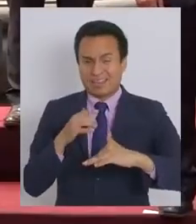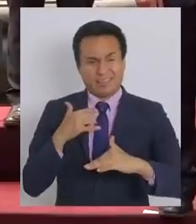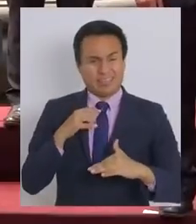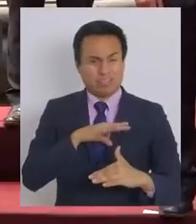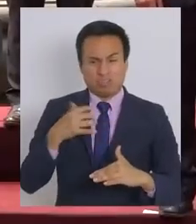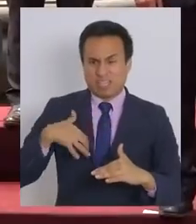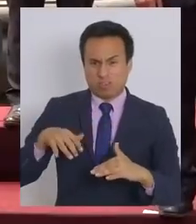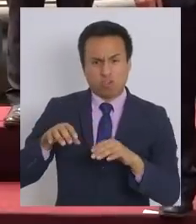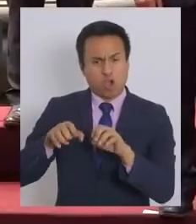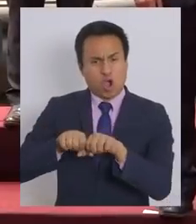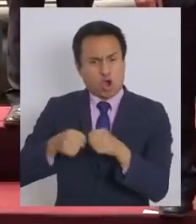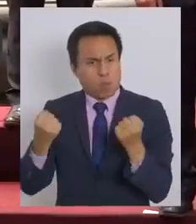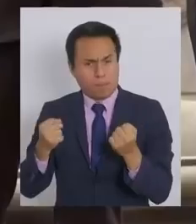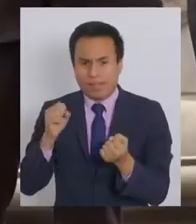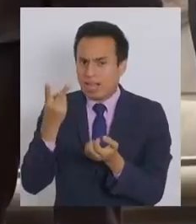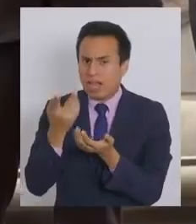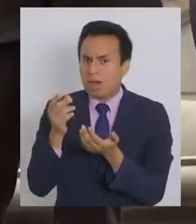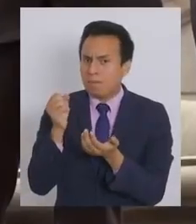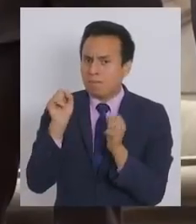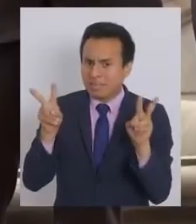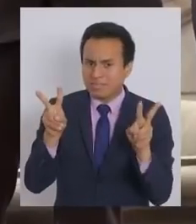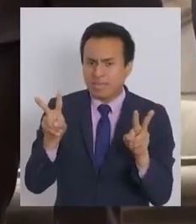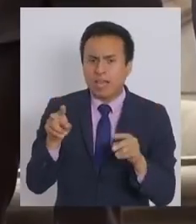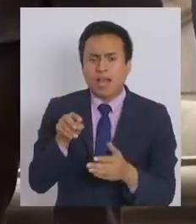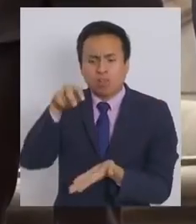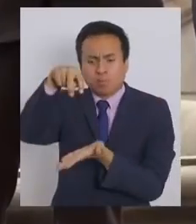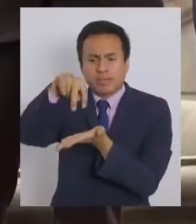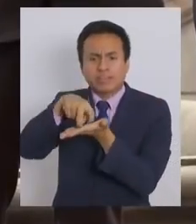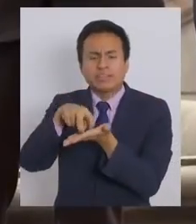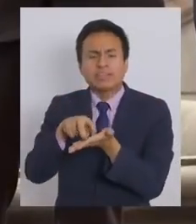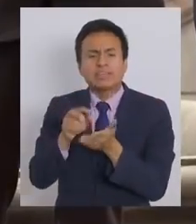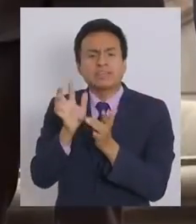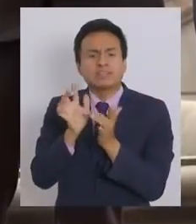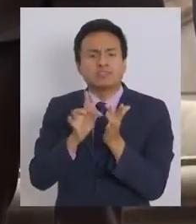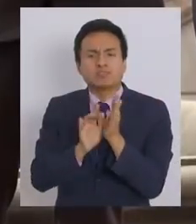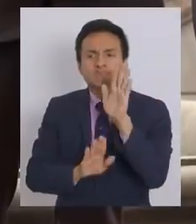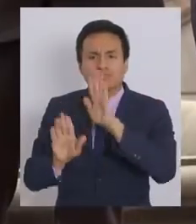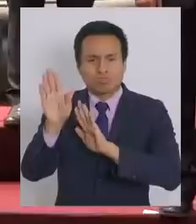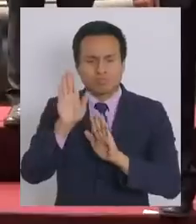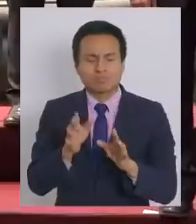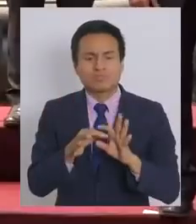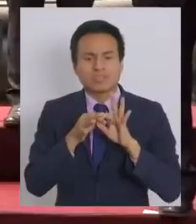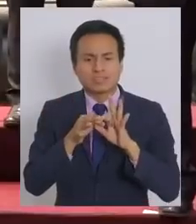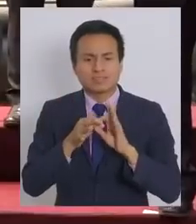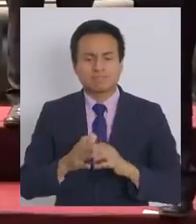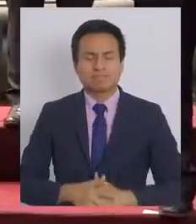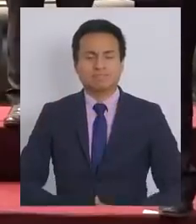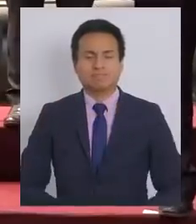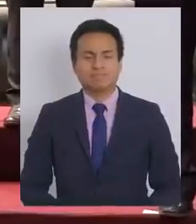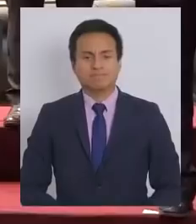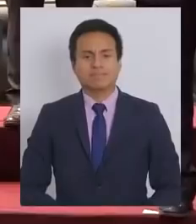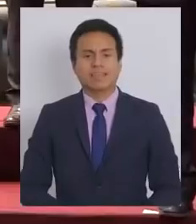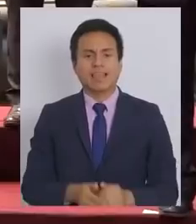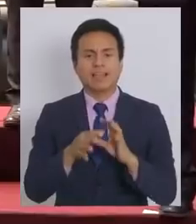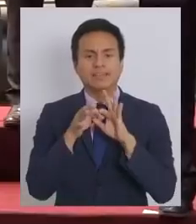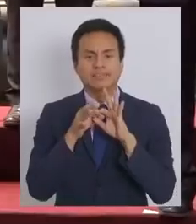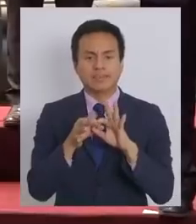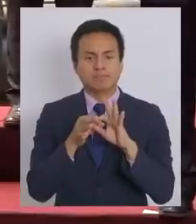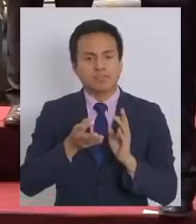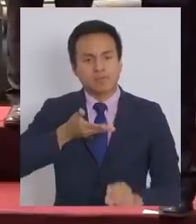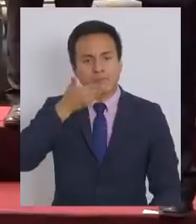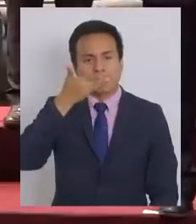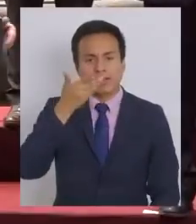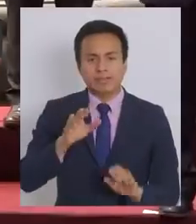chilenos rompan la paz jurada a los pies de este Cristo Redentor. Muchas gracias. Agradecemos las palabras